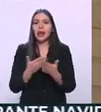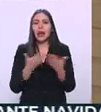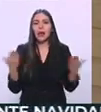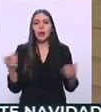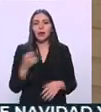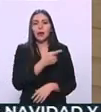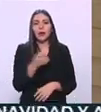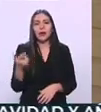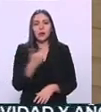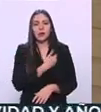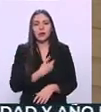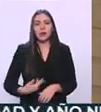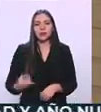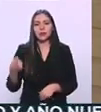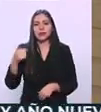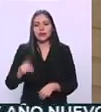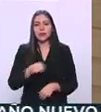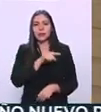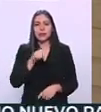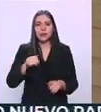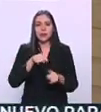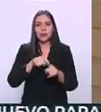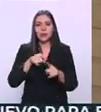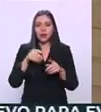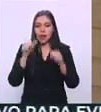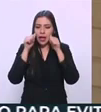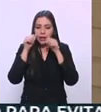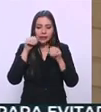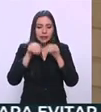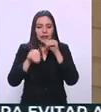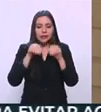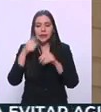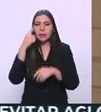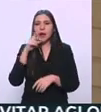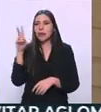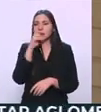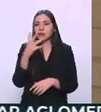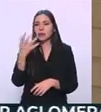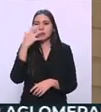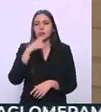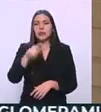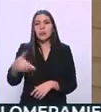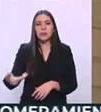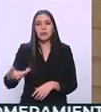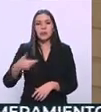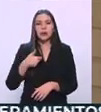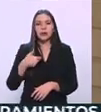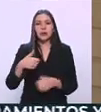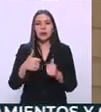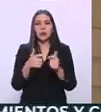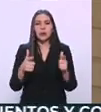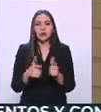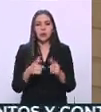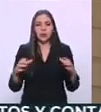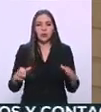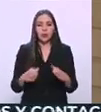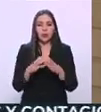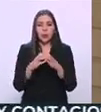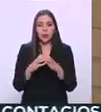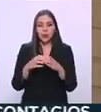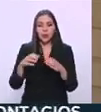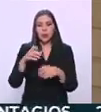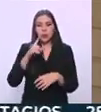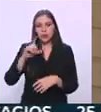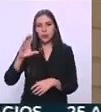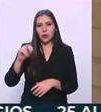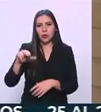de los ventiladores, nos pidió en el último Consejo General de Investigación Científica que sostenemos